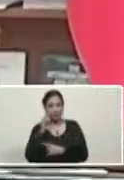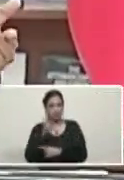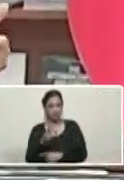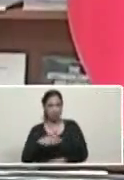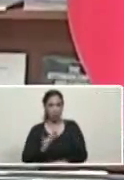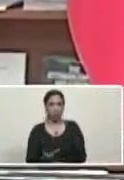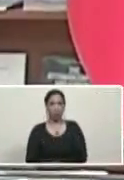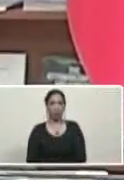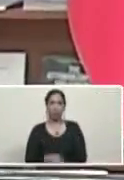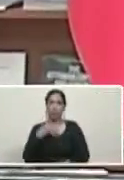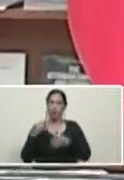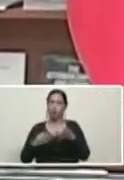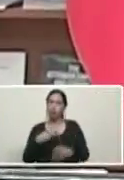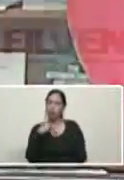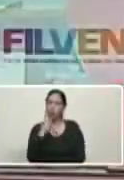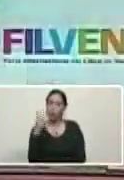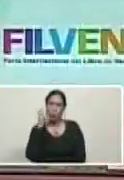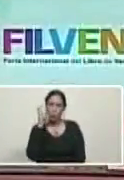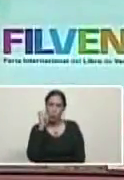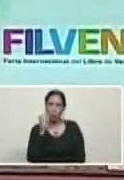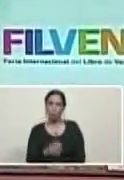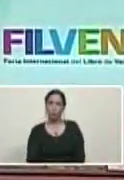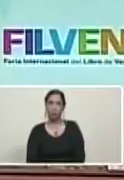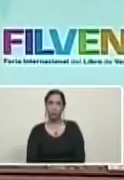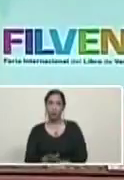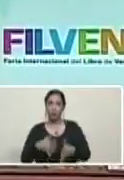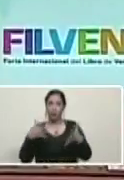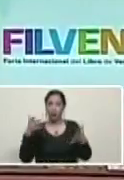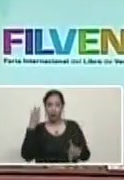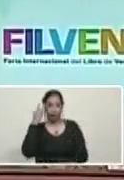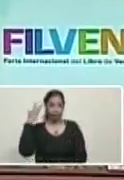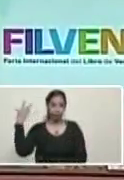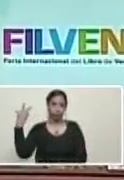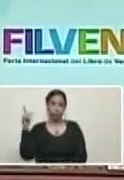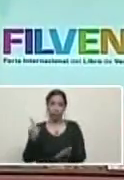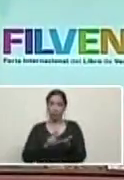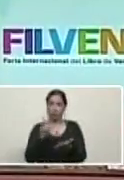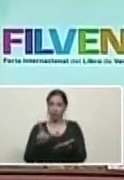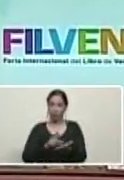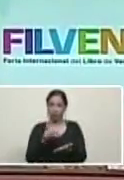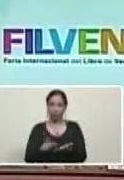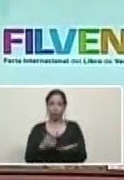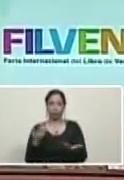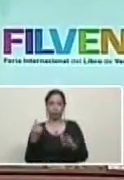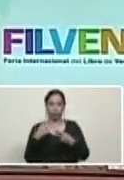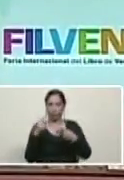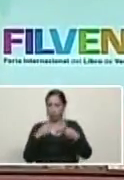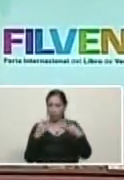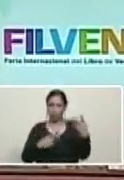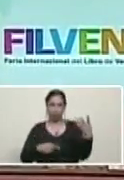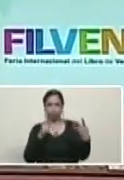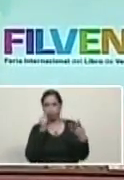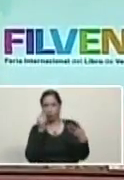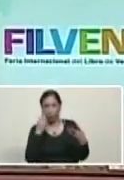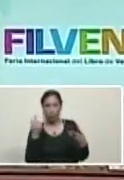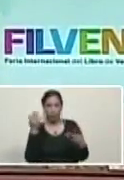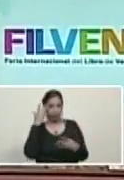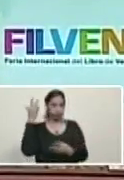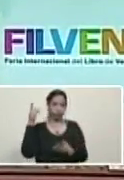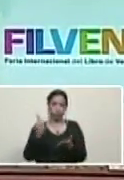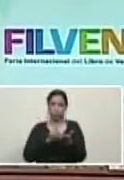aquí escuchar la voz de grandes de la literatura como José Saramago, Alejo Carpentier, Julio Garmendia, Ludovico